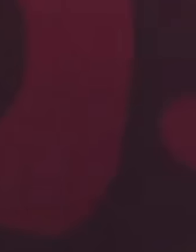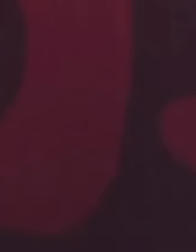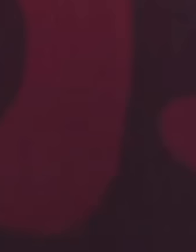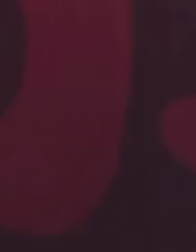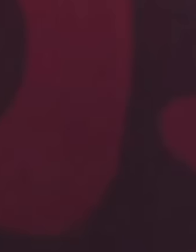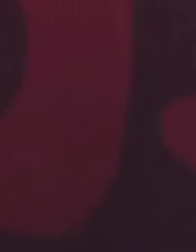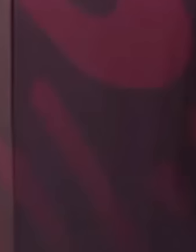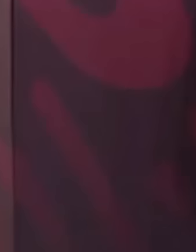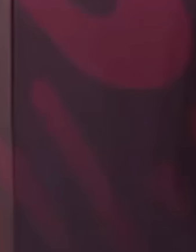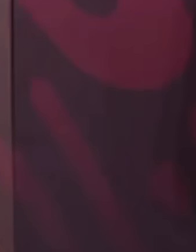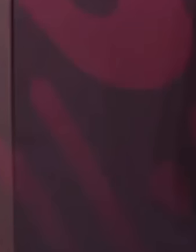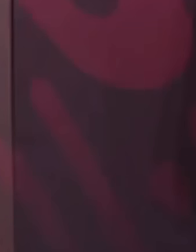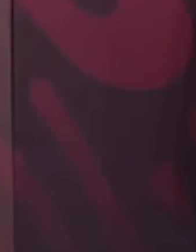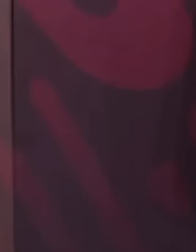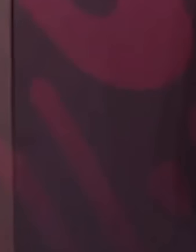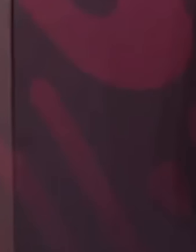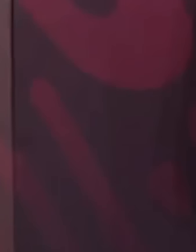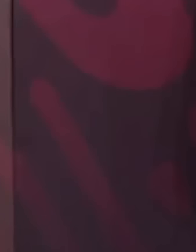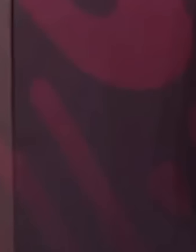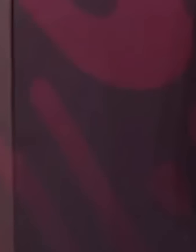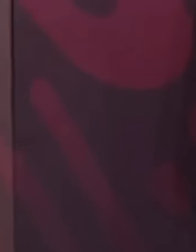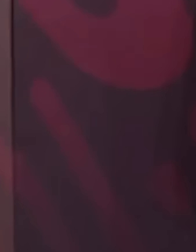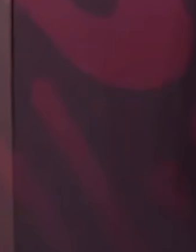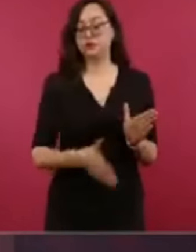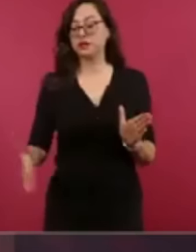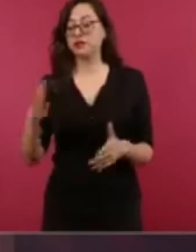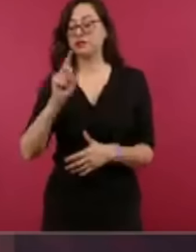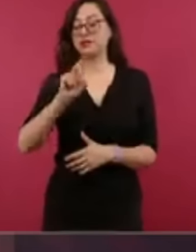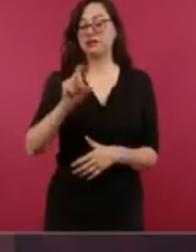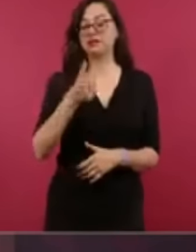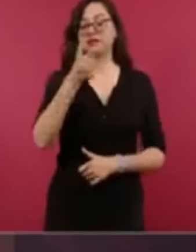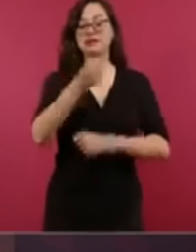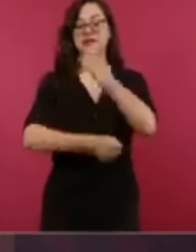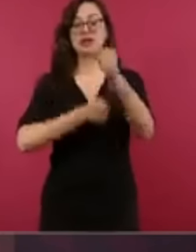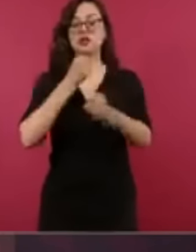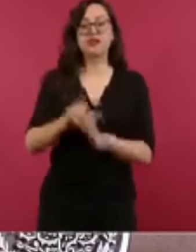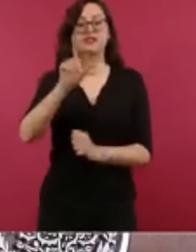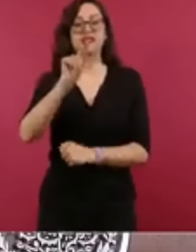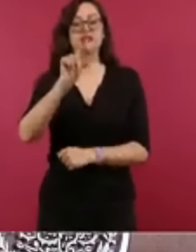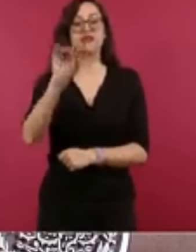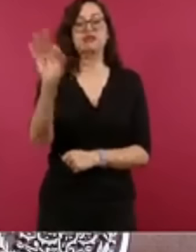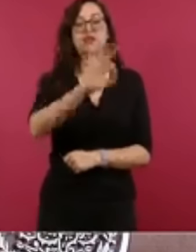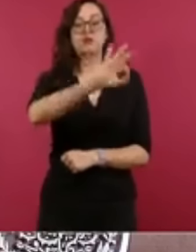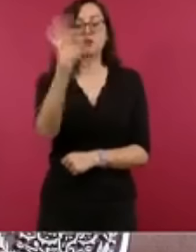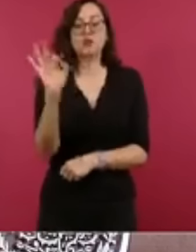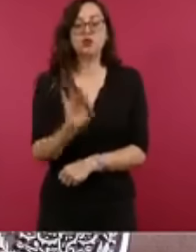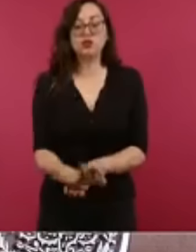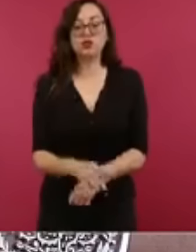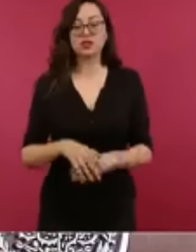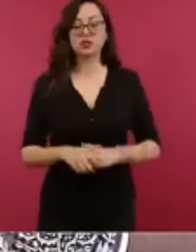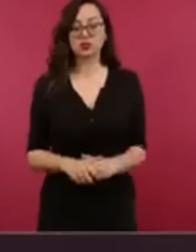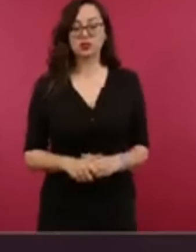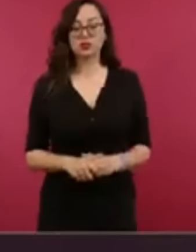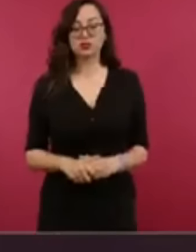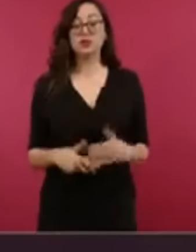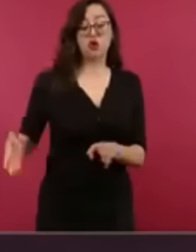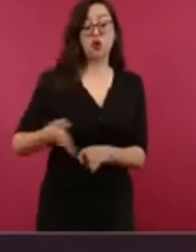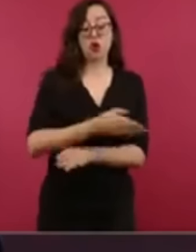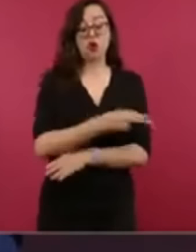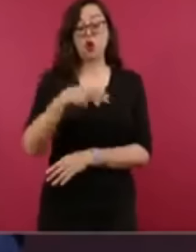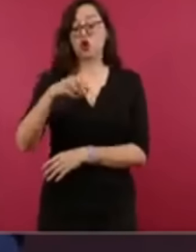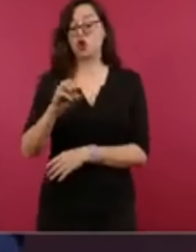fue el periodo neoliberal. Y eso es lo que quisieran algunos, que regresara ese modelo económico neoliberal,